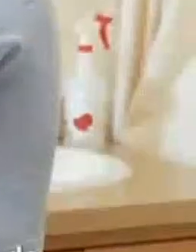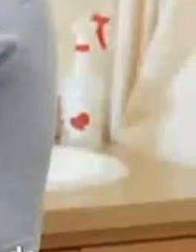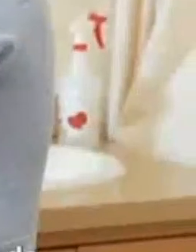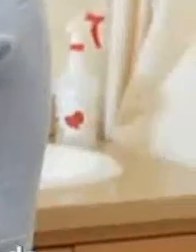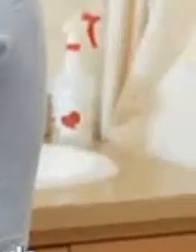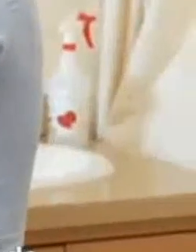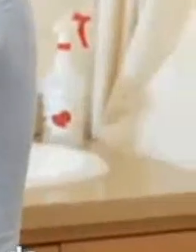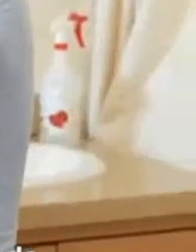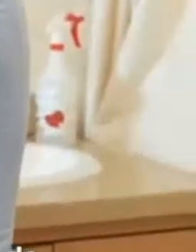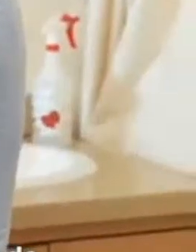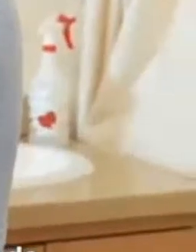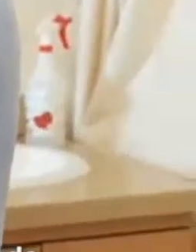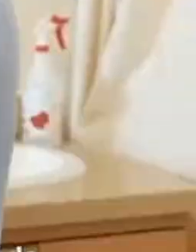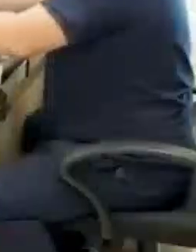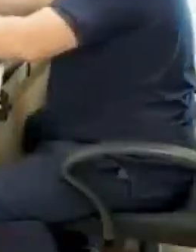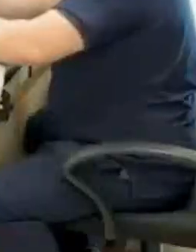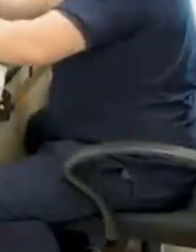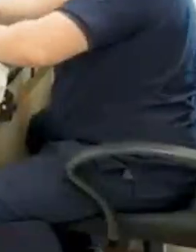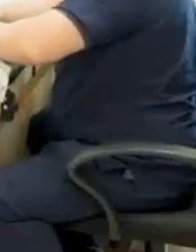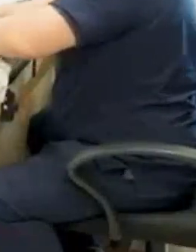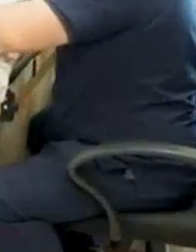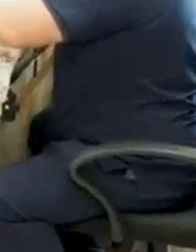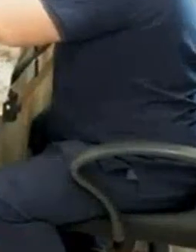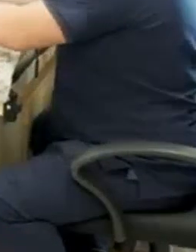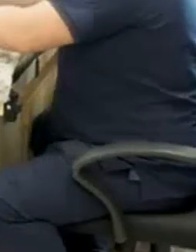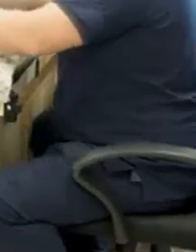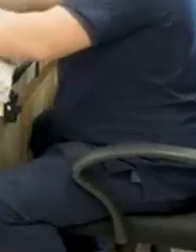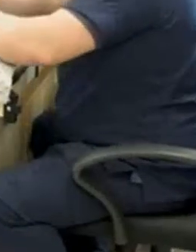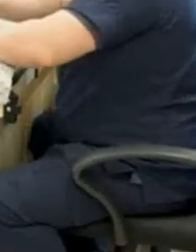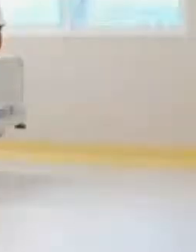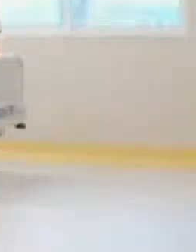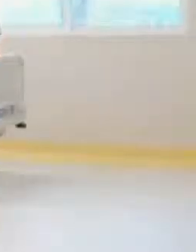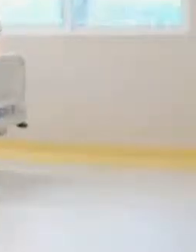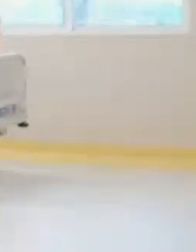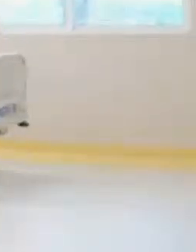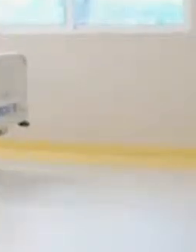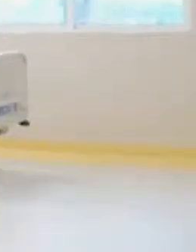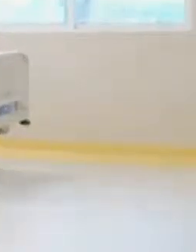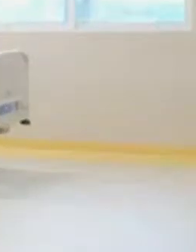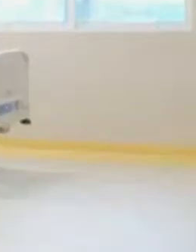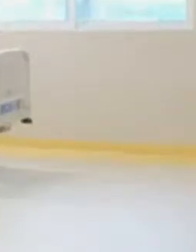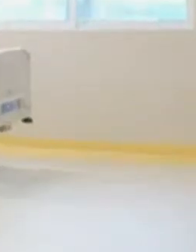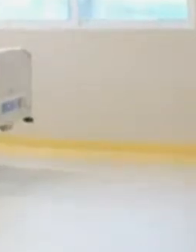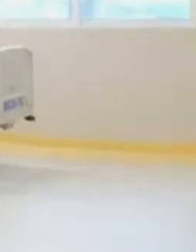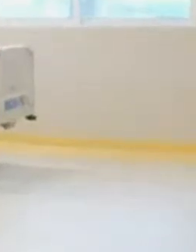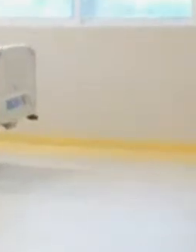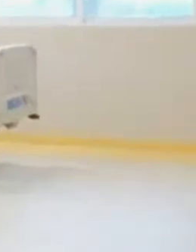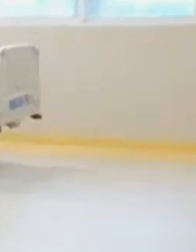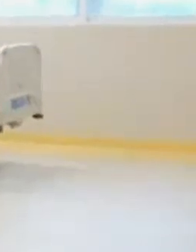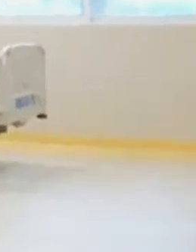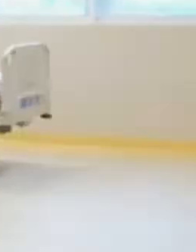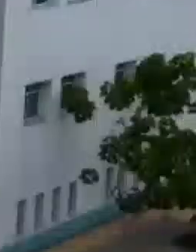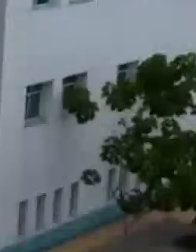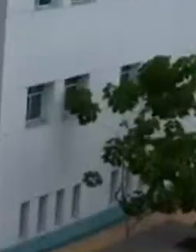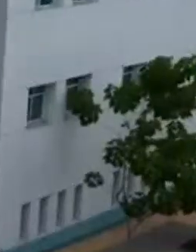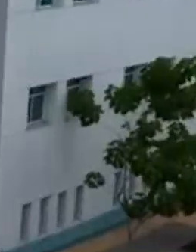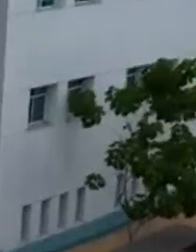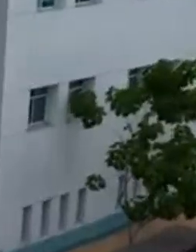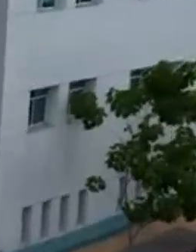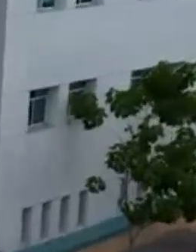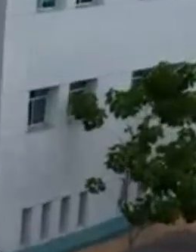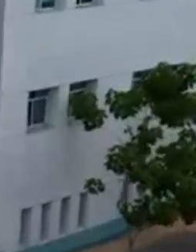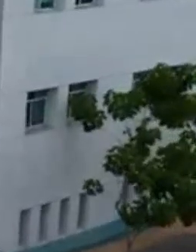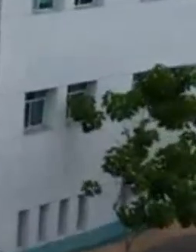de 2025, se han brindado más de 32,000 consultas médicas y 13,000 atenciones en el área de urgencias. El nuevo